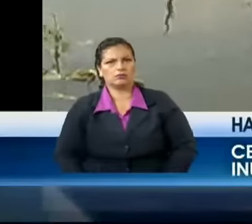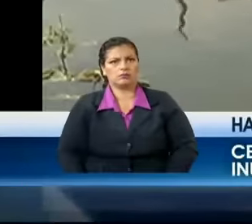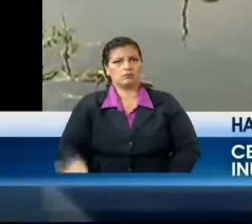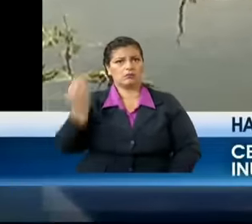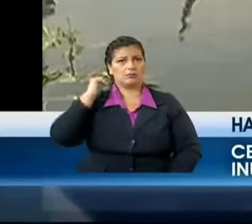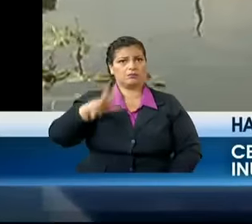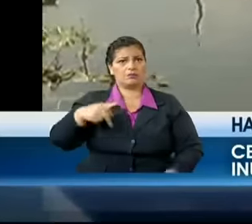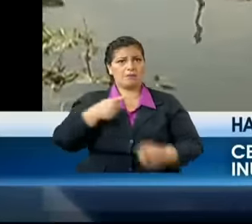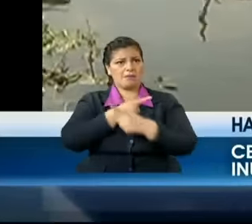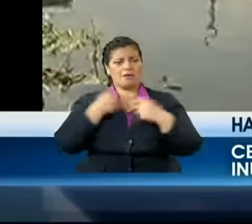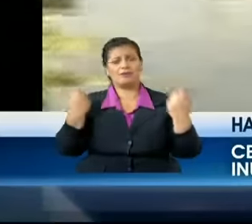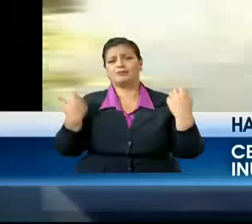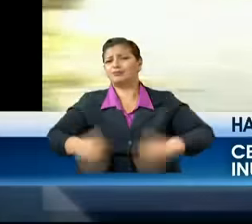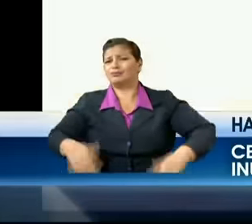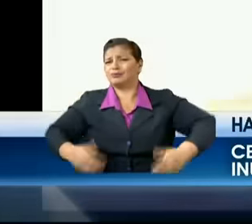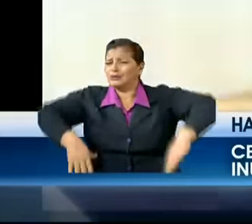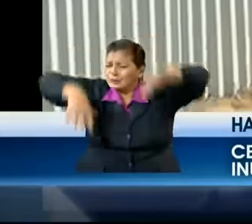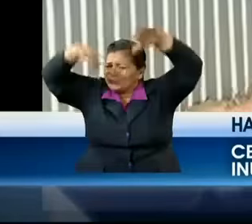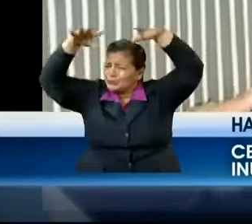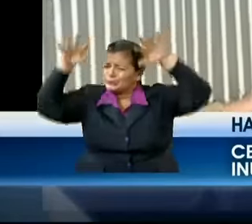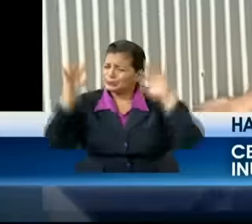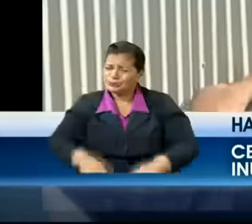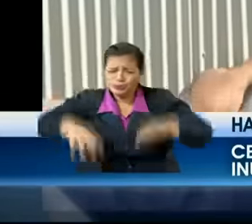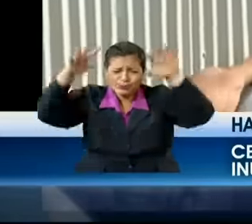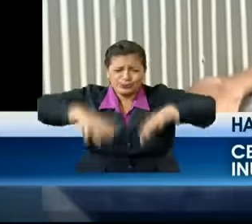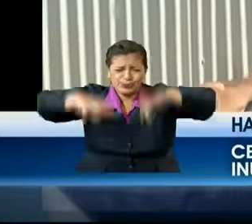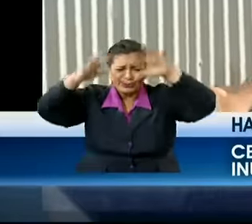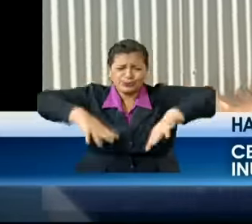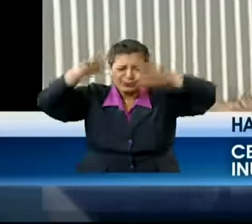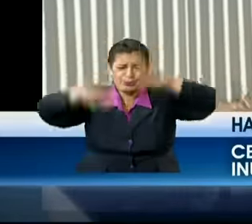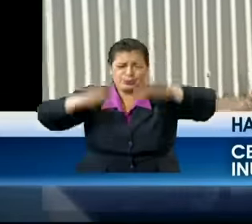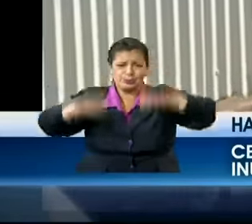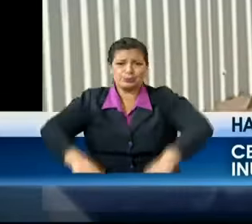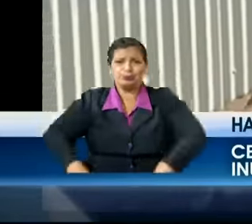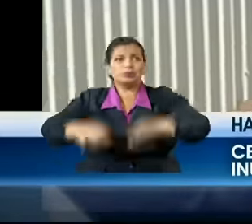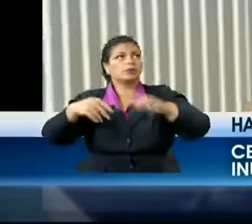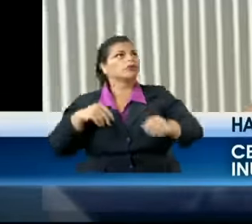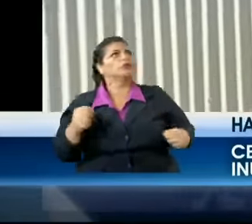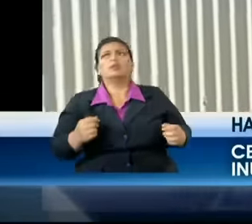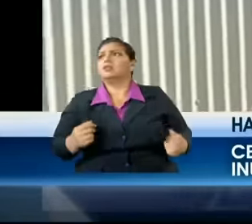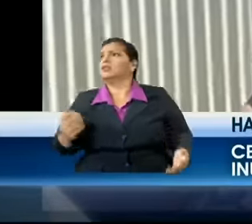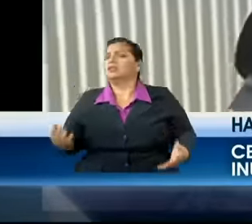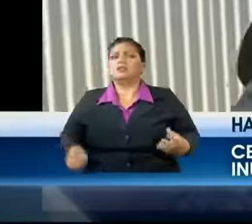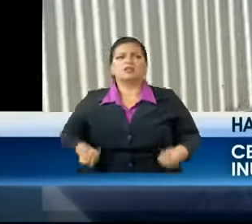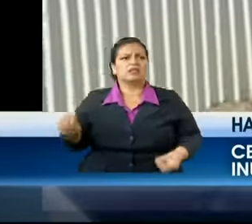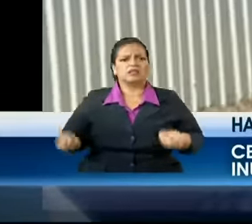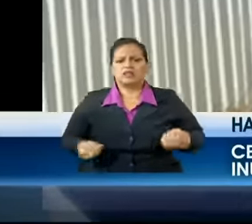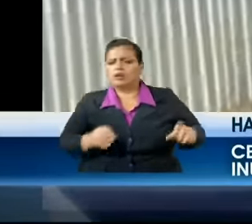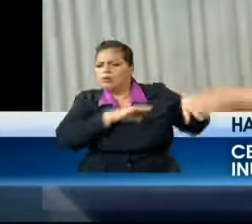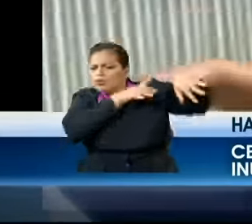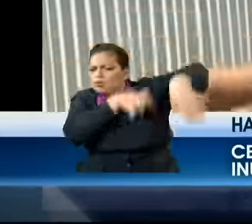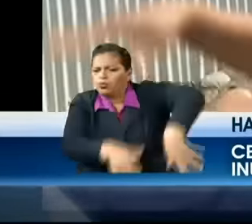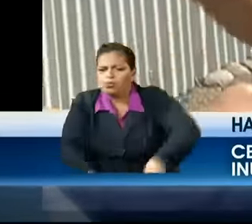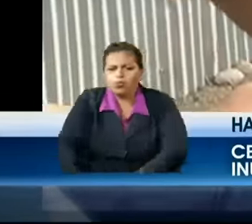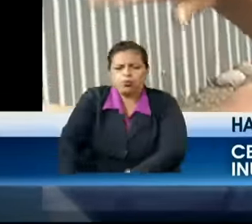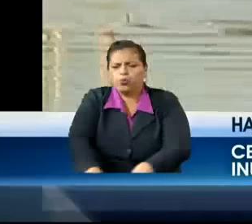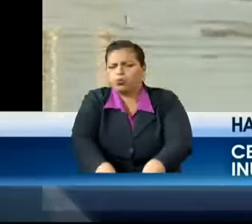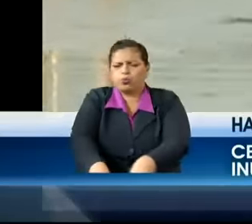fuertes de los últimos años. A esa hora tratamos de ver, pues, como si ahí bajaba el agua, cuando ya al piso ya